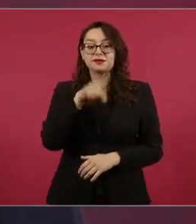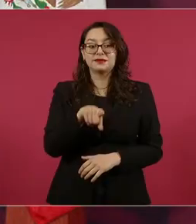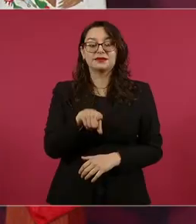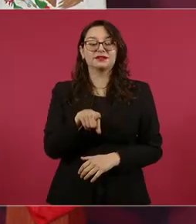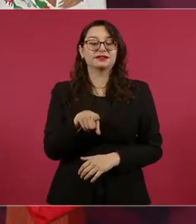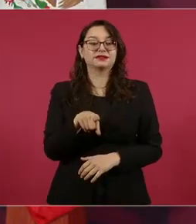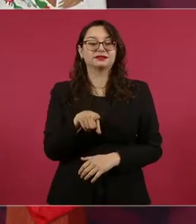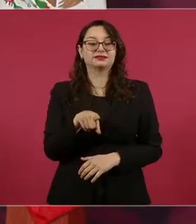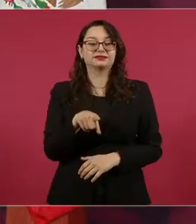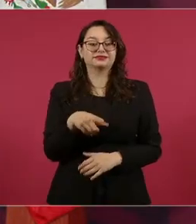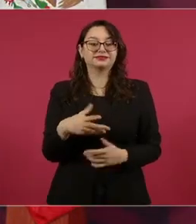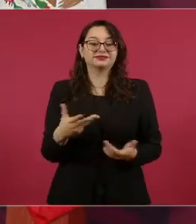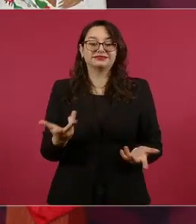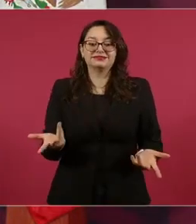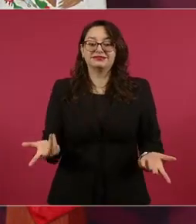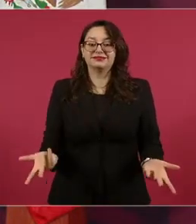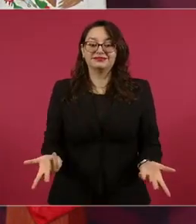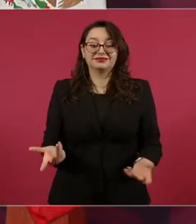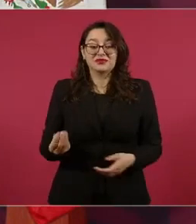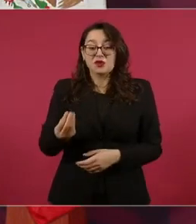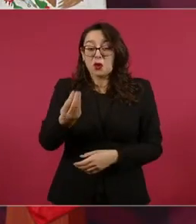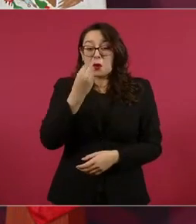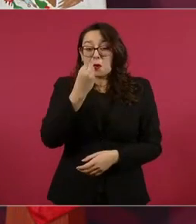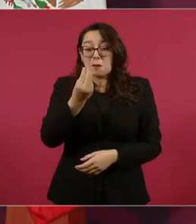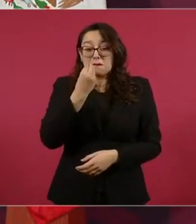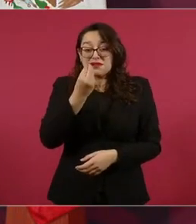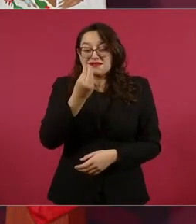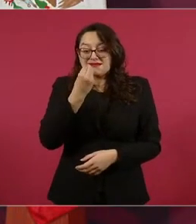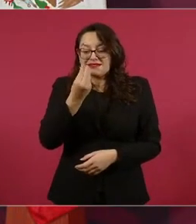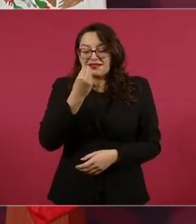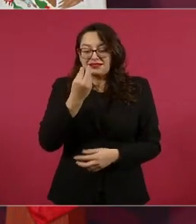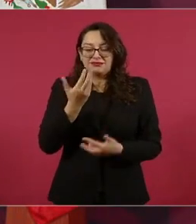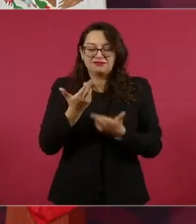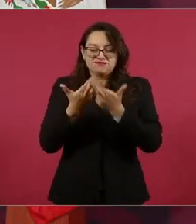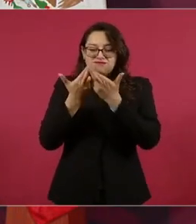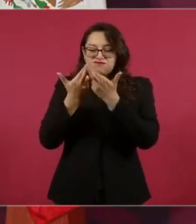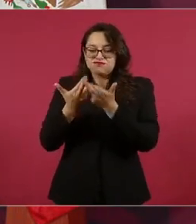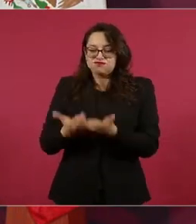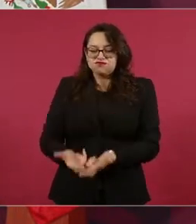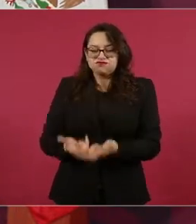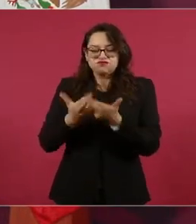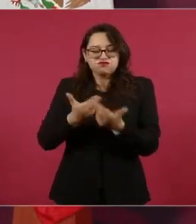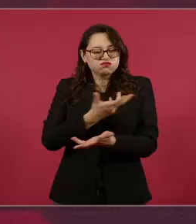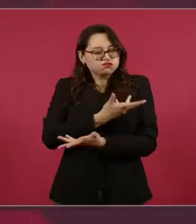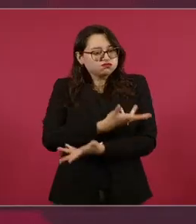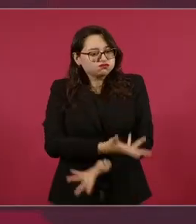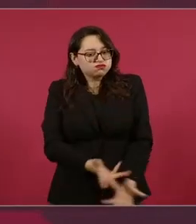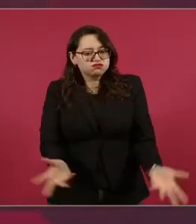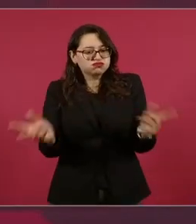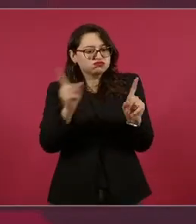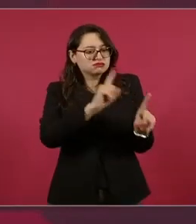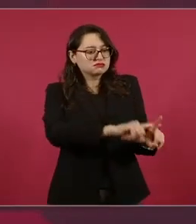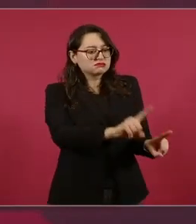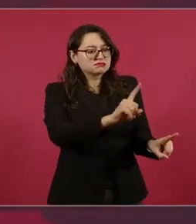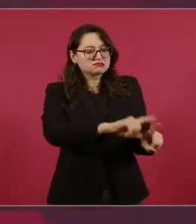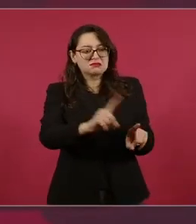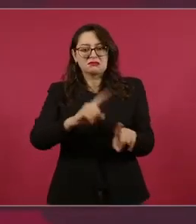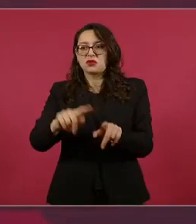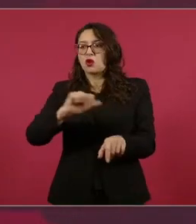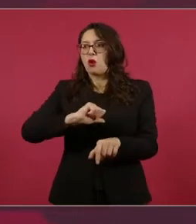también En qué ciudades del mundo hay tanta variedad